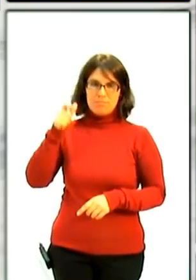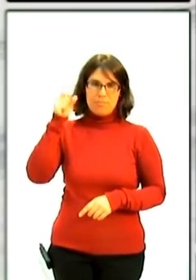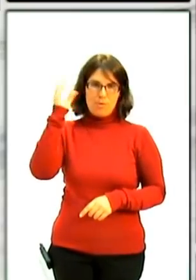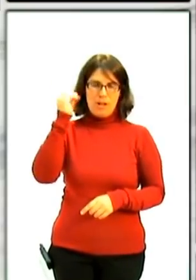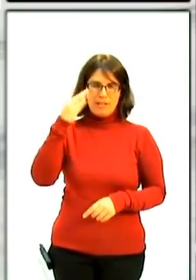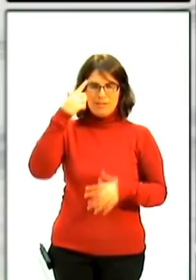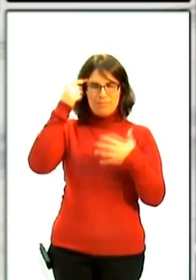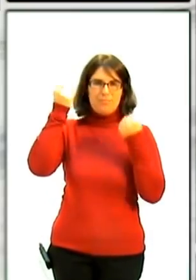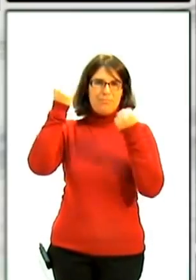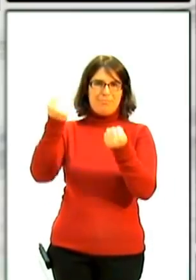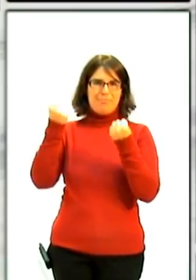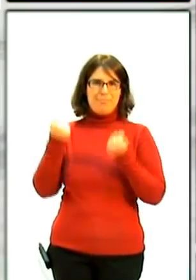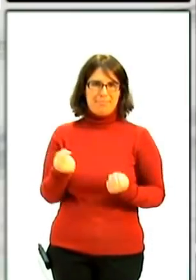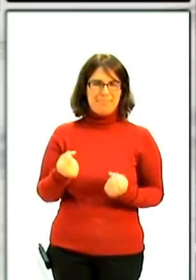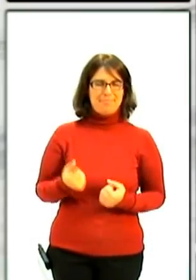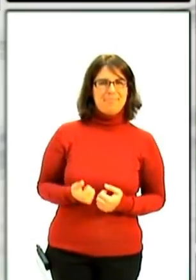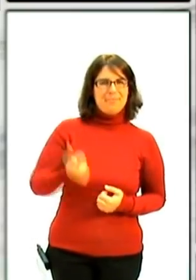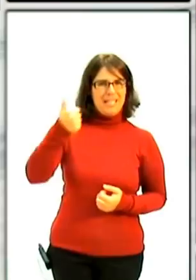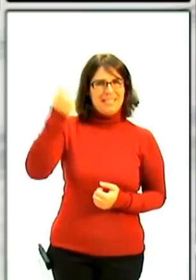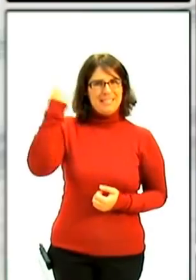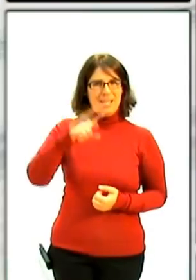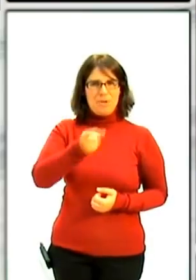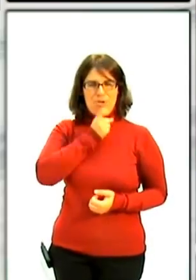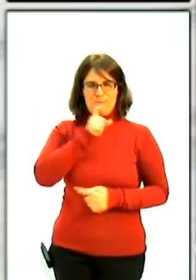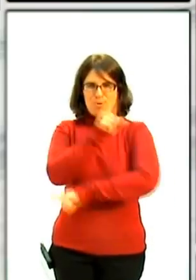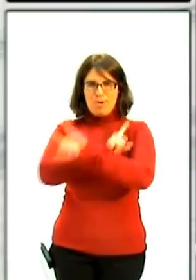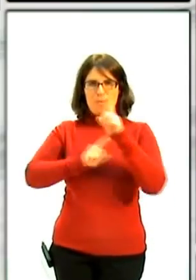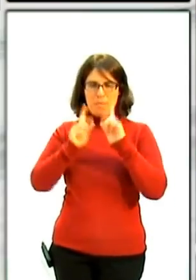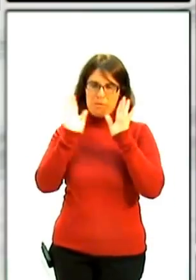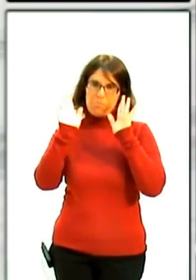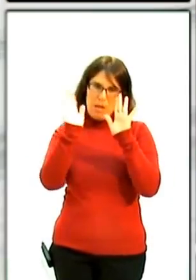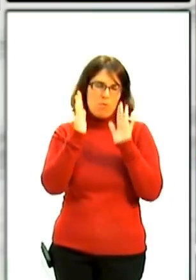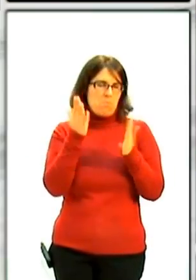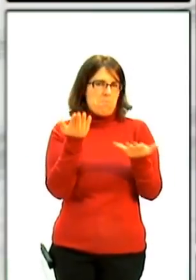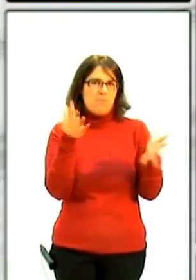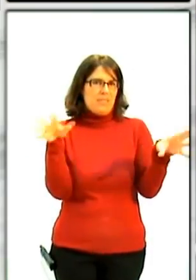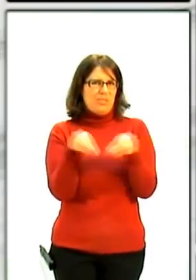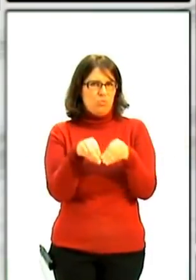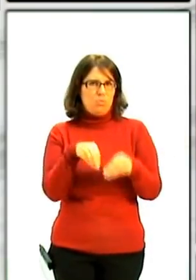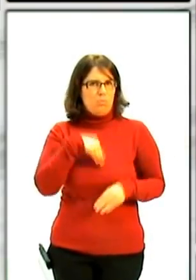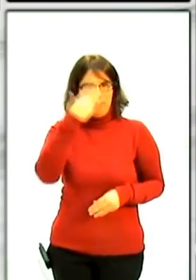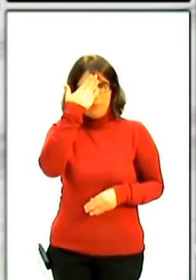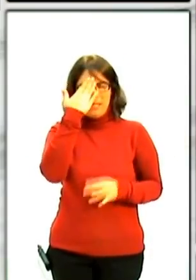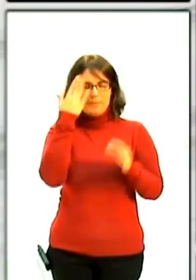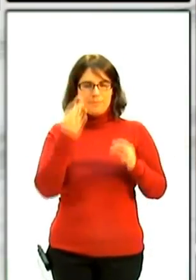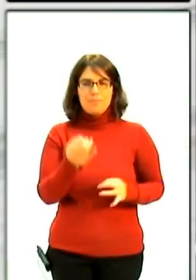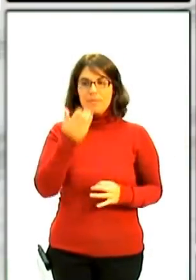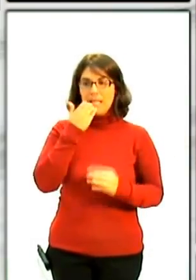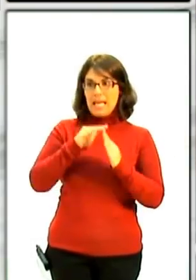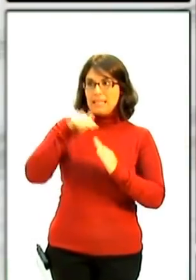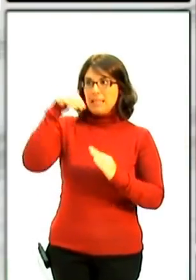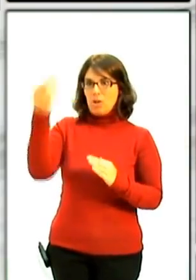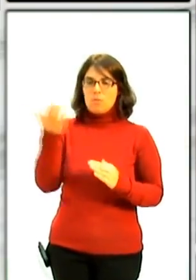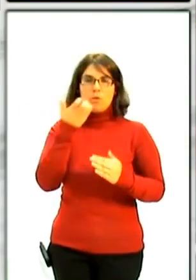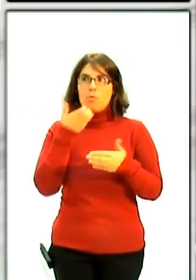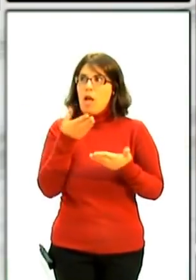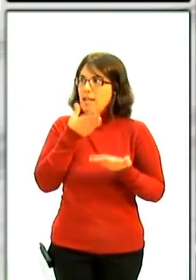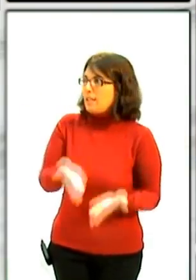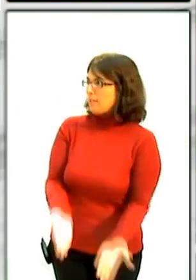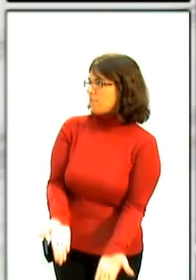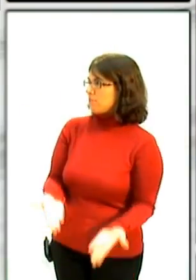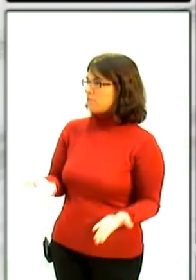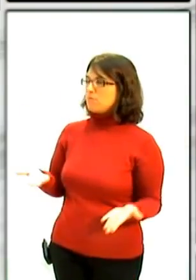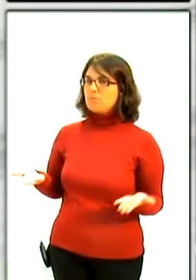versados en identificarlos y destacarlos, pero principalmente es que si en exterior y en este sitio, por ejemplo, que nos